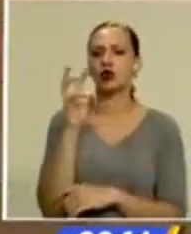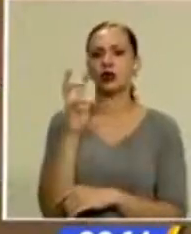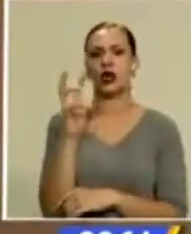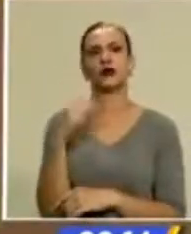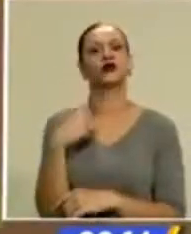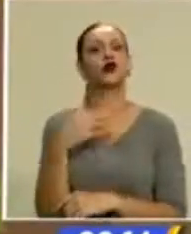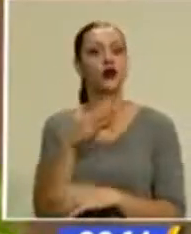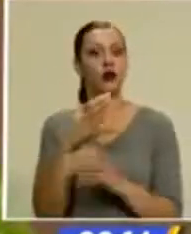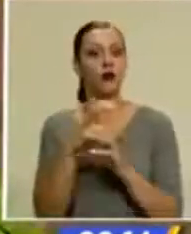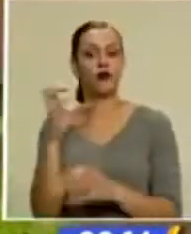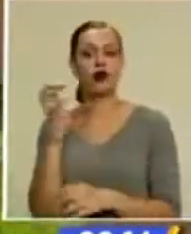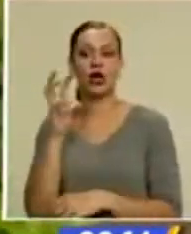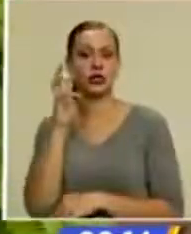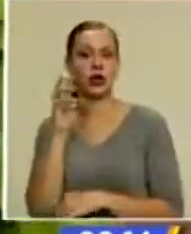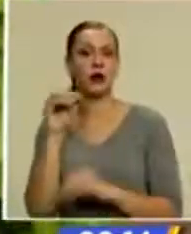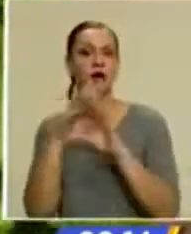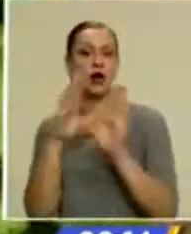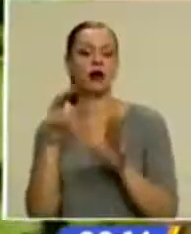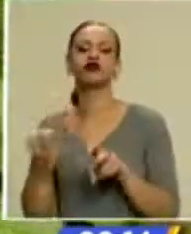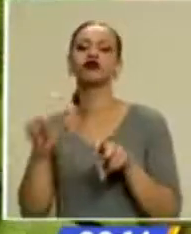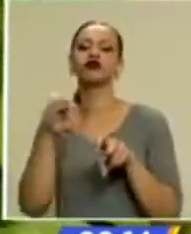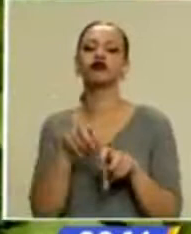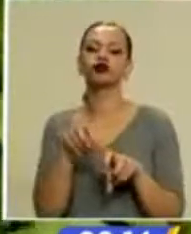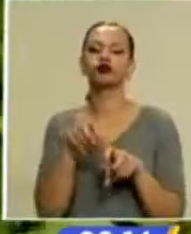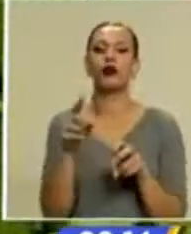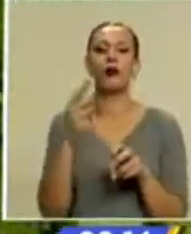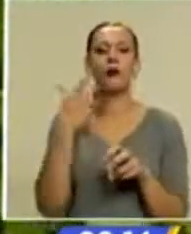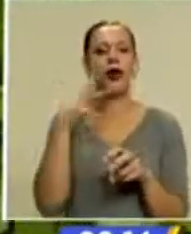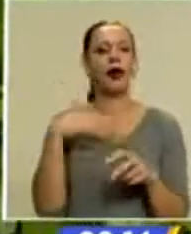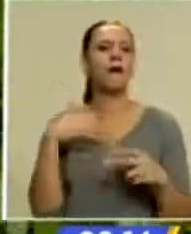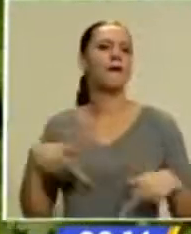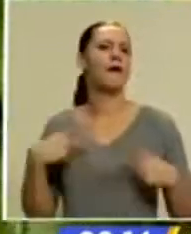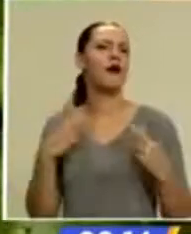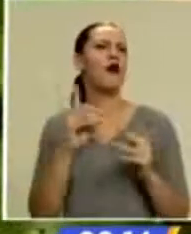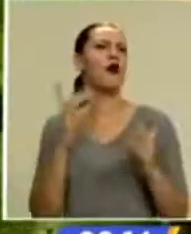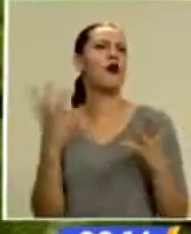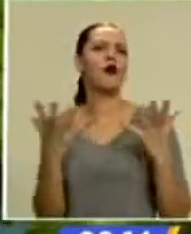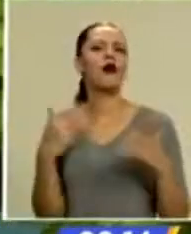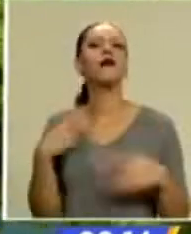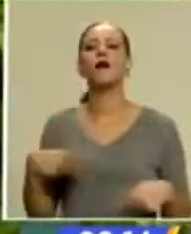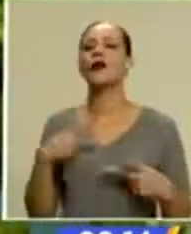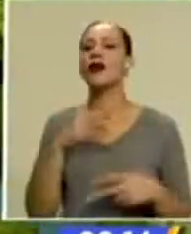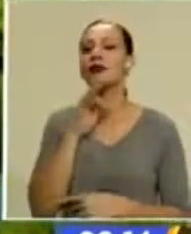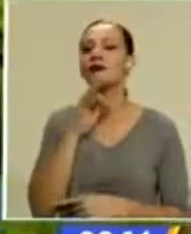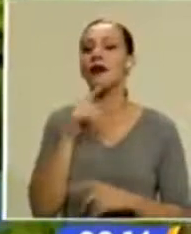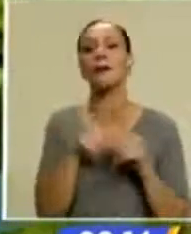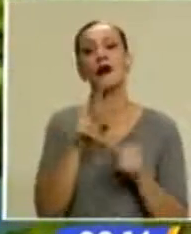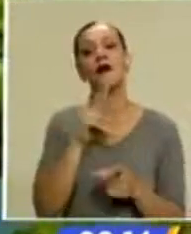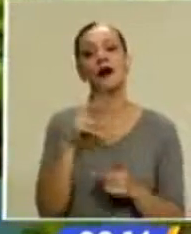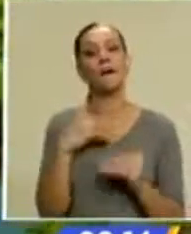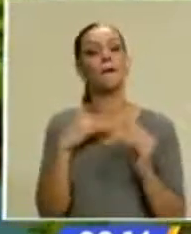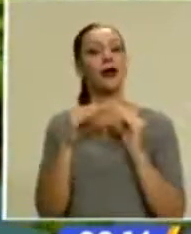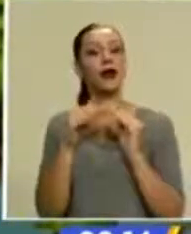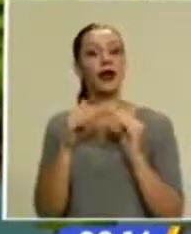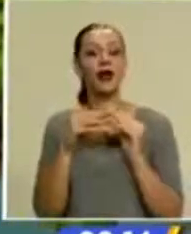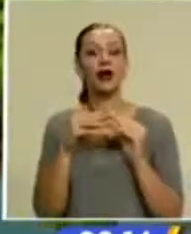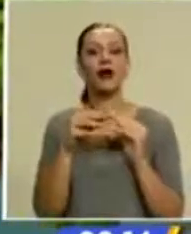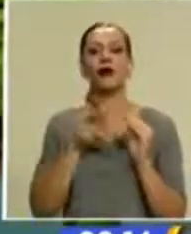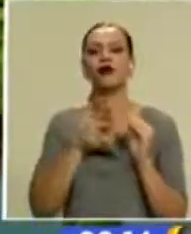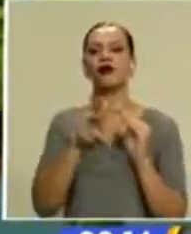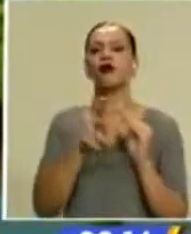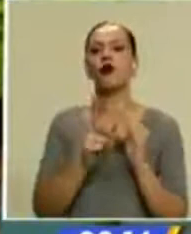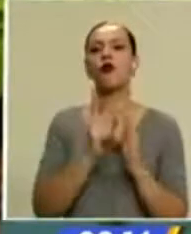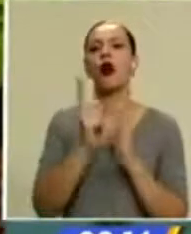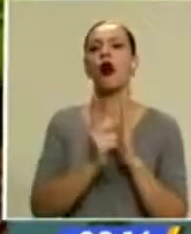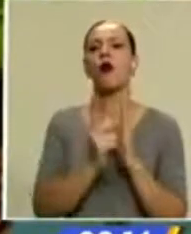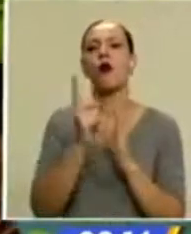bus, y agarro el bus de 6 de la mañana, suena como que si yo viviera quién sabe dónde, ¿verdad? Sí. Y vivo en Tibás, pero la verdad es que por mi casa pasa cada hora el